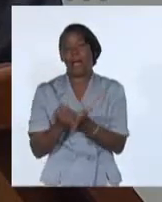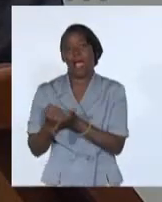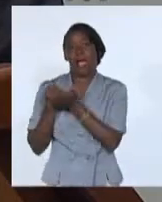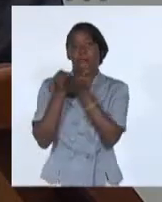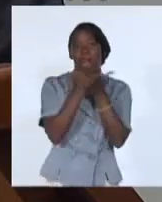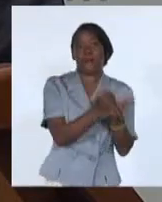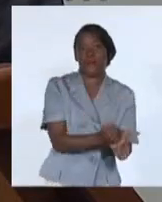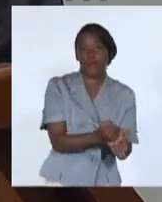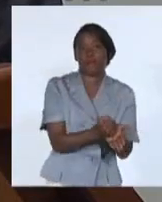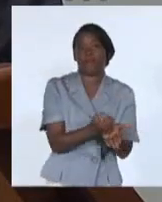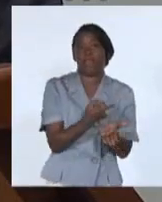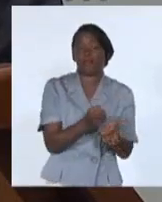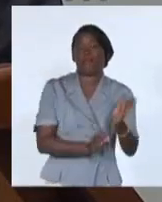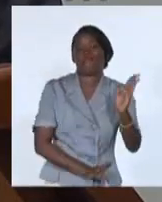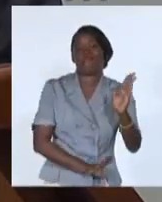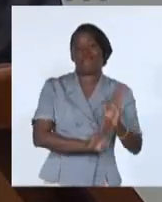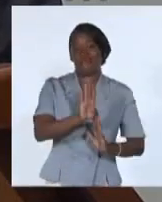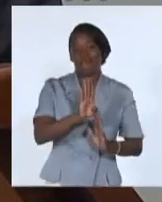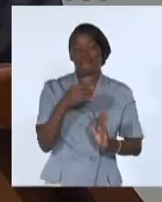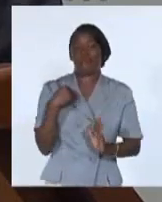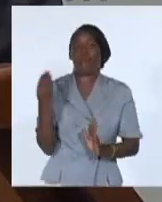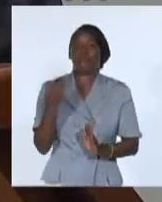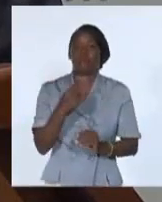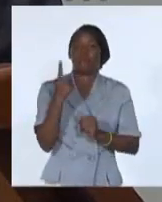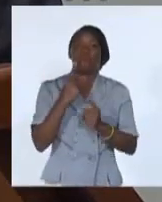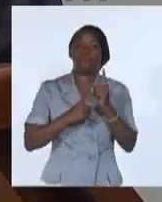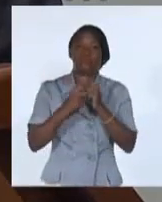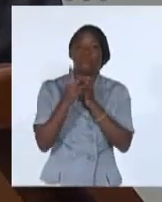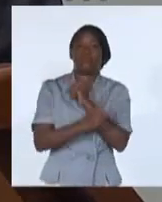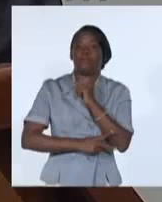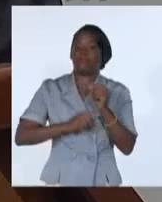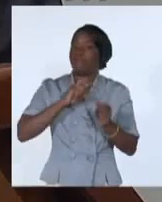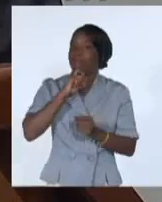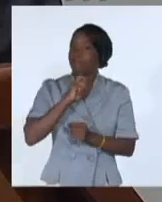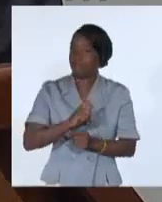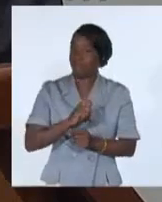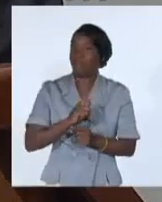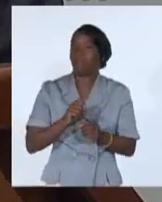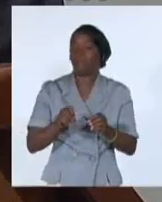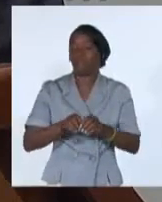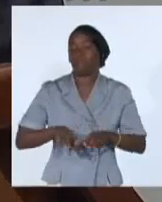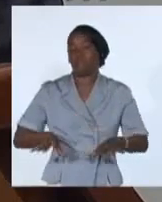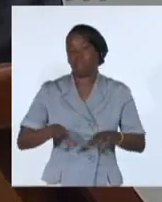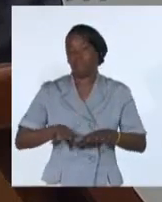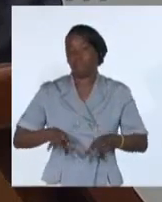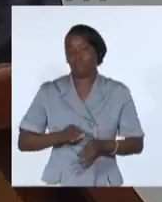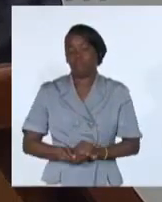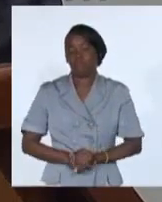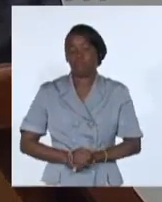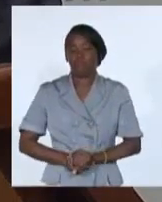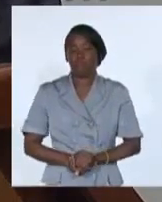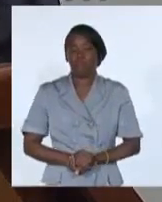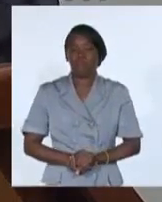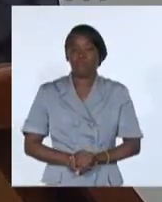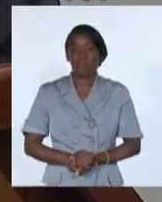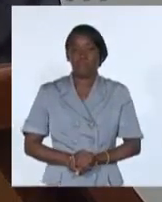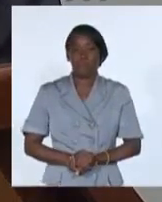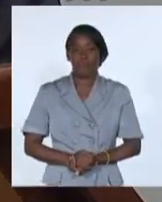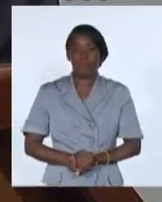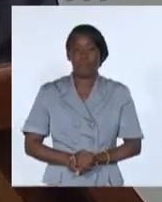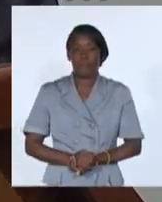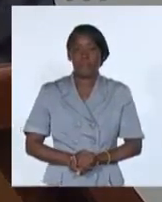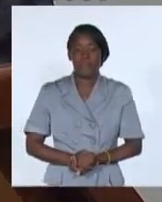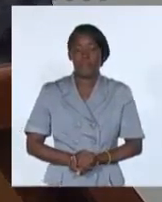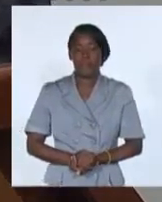no tienen las inversiones necesarias para la tecnología, para el desarrollo sostenible o para la acción climática. El